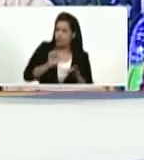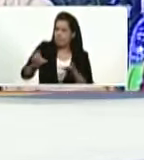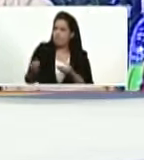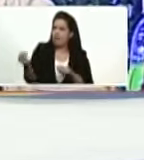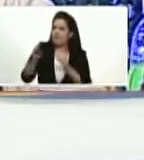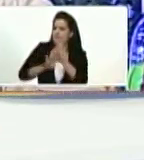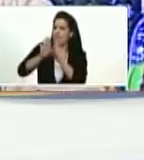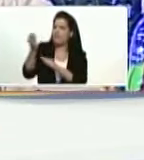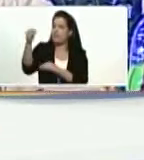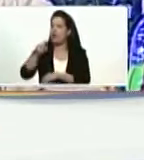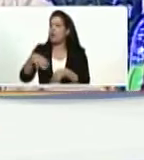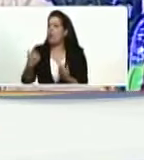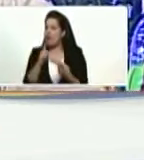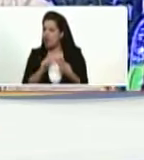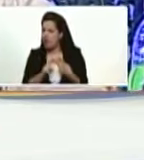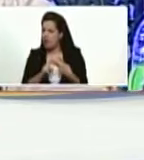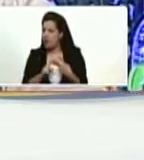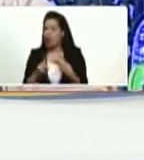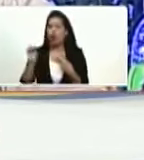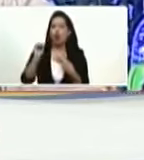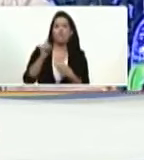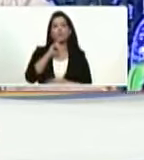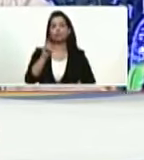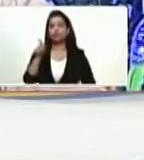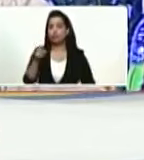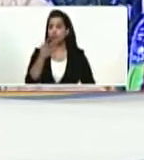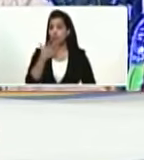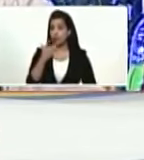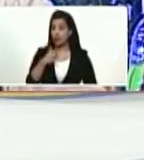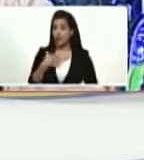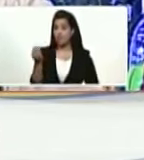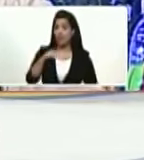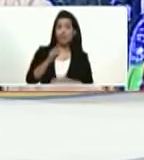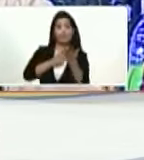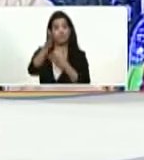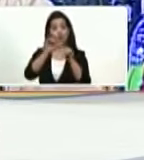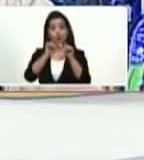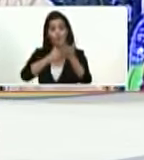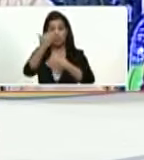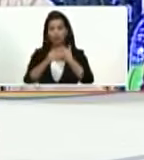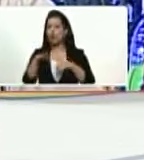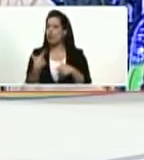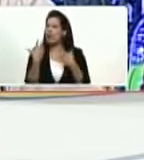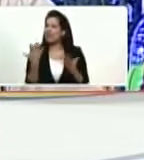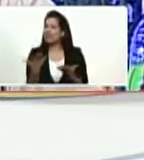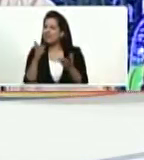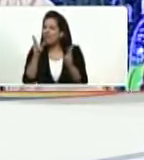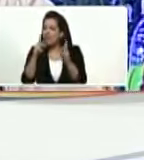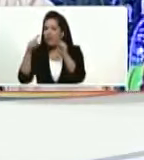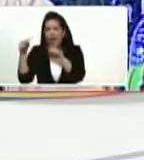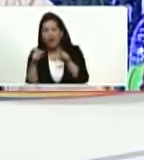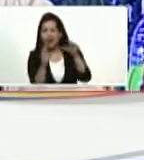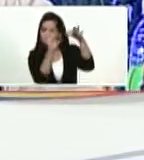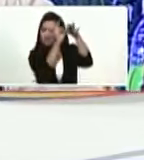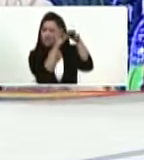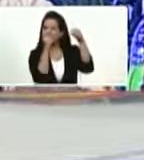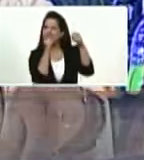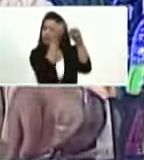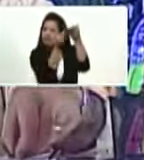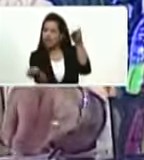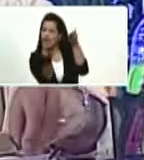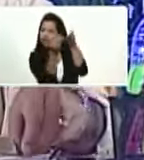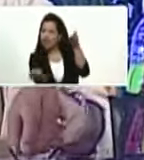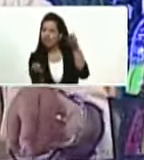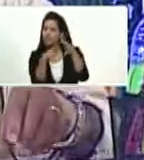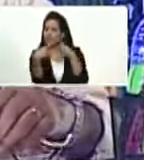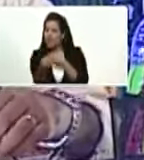¿Cuál es el punto de equilibrio para lograr la sostenibilidad del proyecto? ¿Aguas arriba de donde te surtes tú y